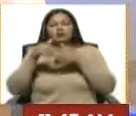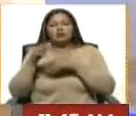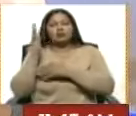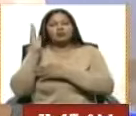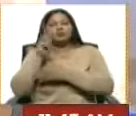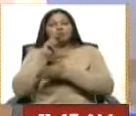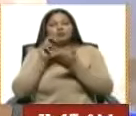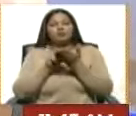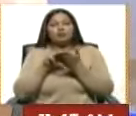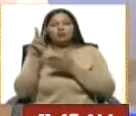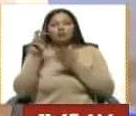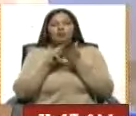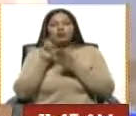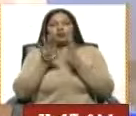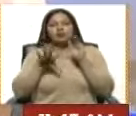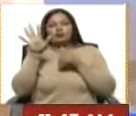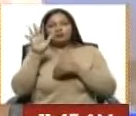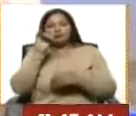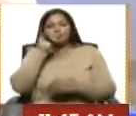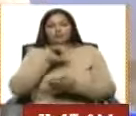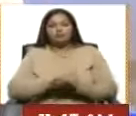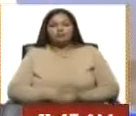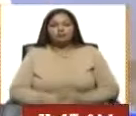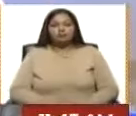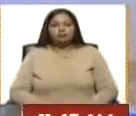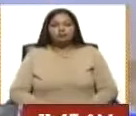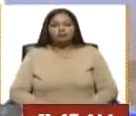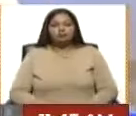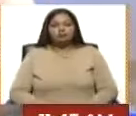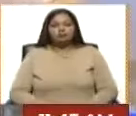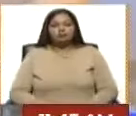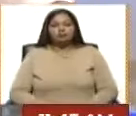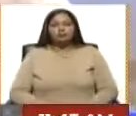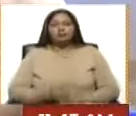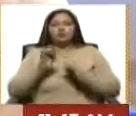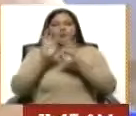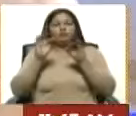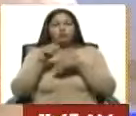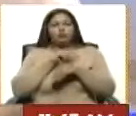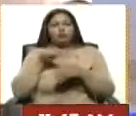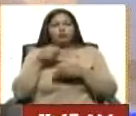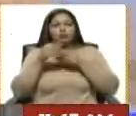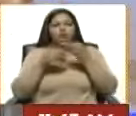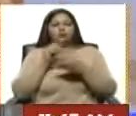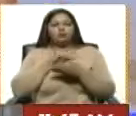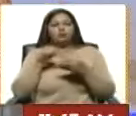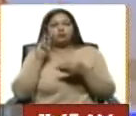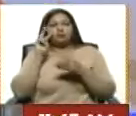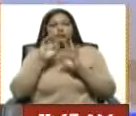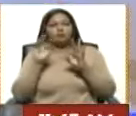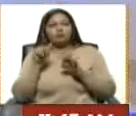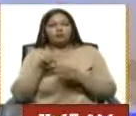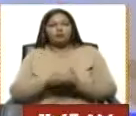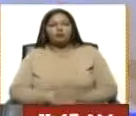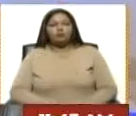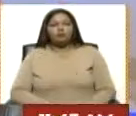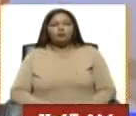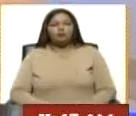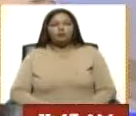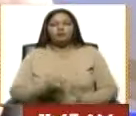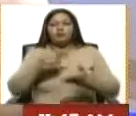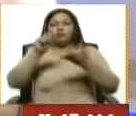Asamblea Nacional de 2015. Ahí nosotros estábamos haciendo lo que sabemos hacer. Además, Obama acaba de firmar el